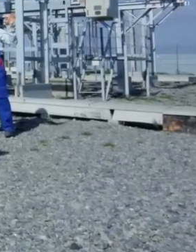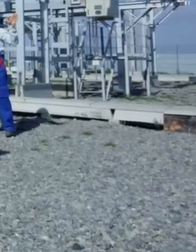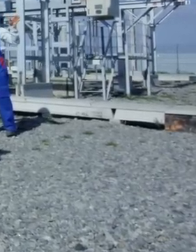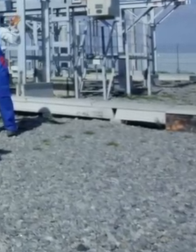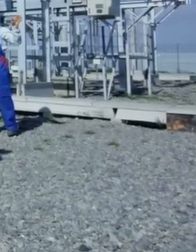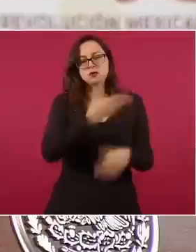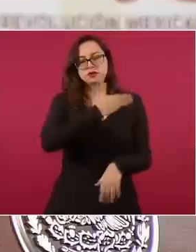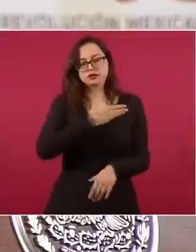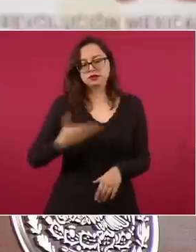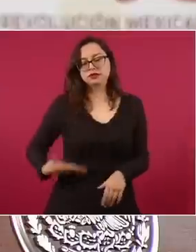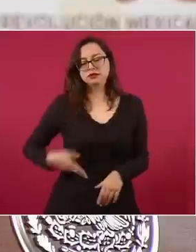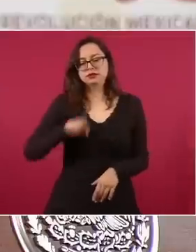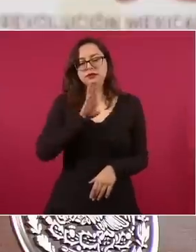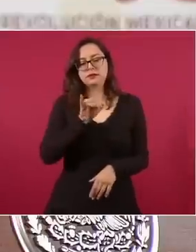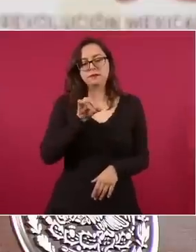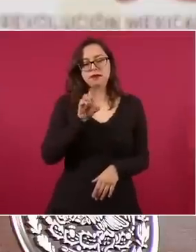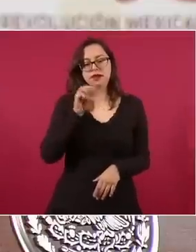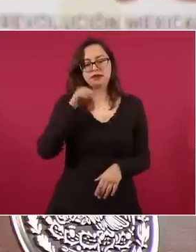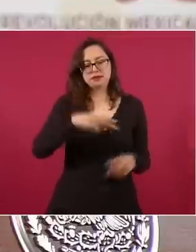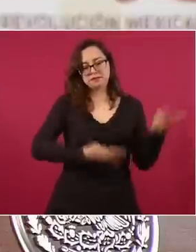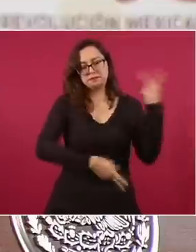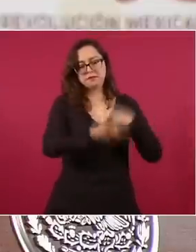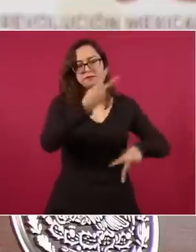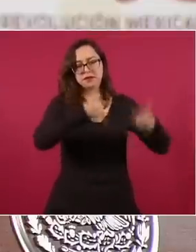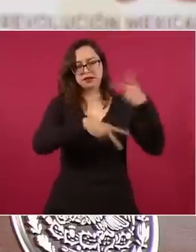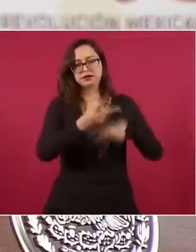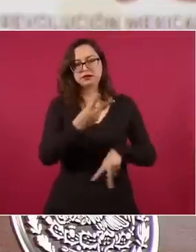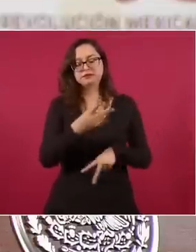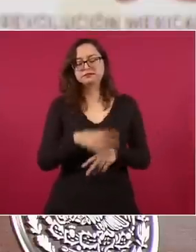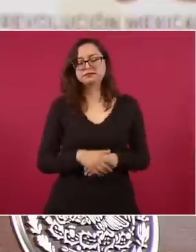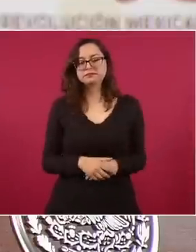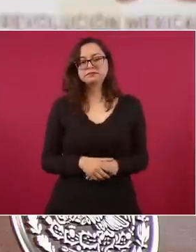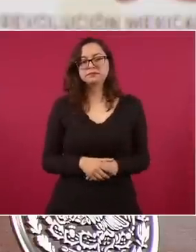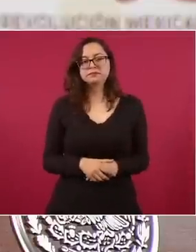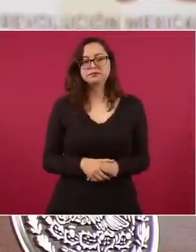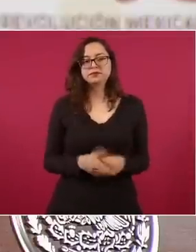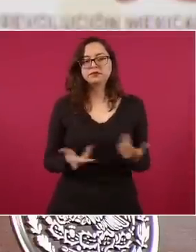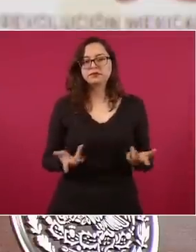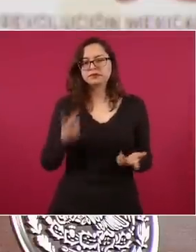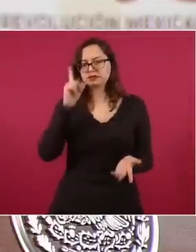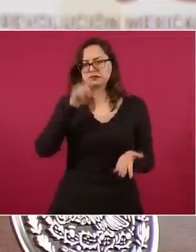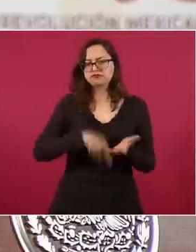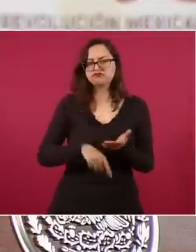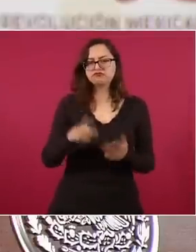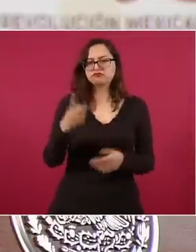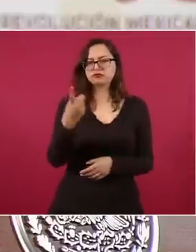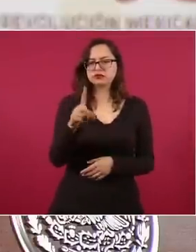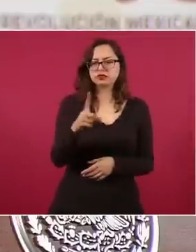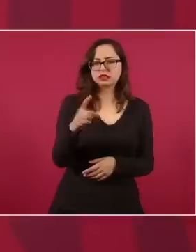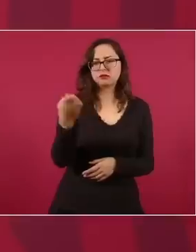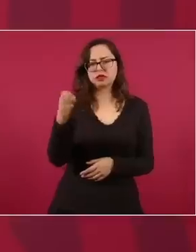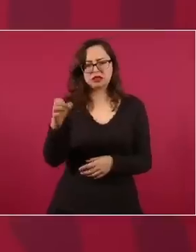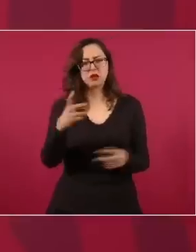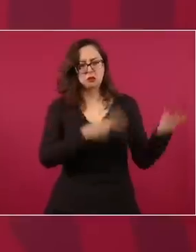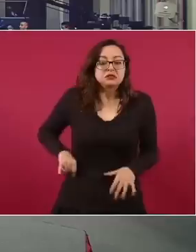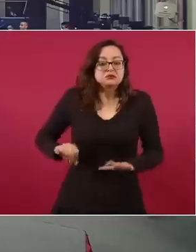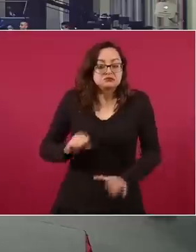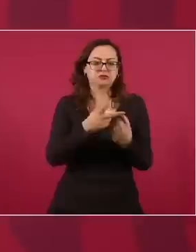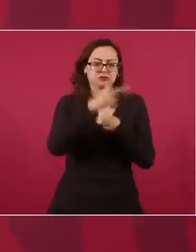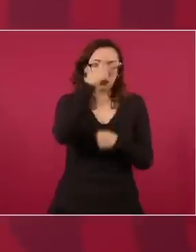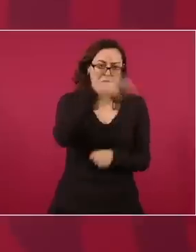presidente Biden, que es probable que esté a finales de diciembre o en enero en nuestro